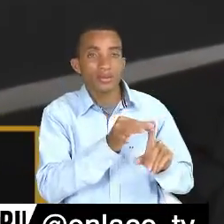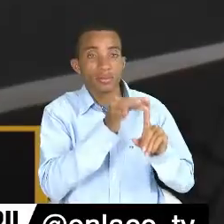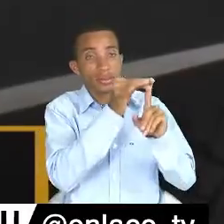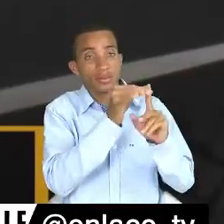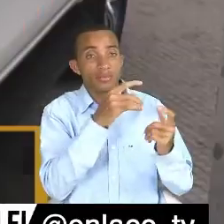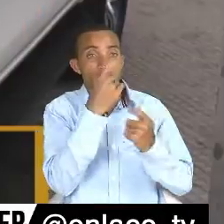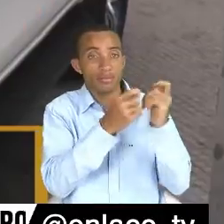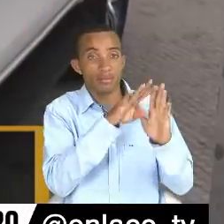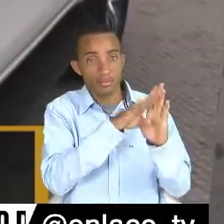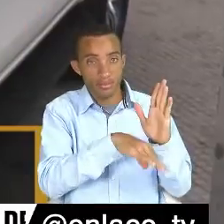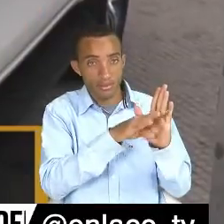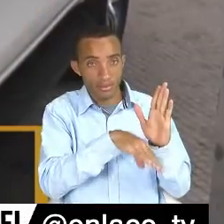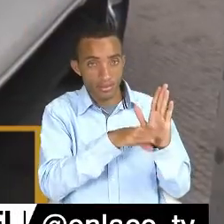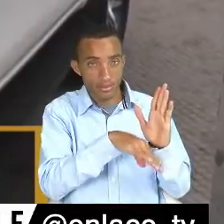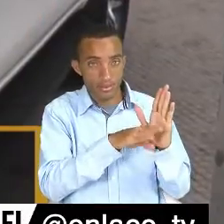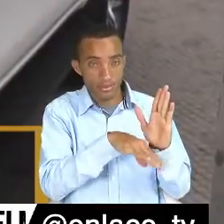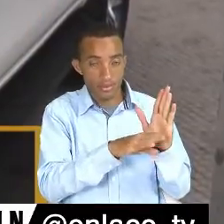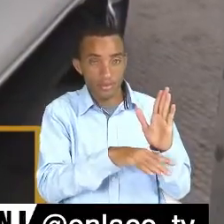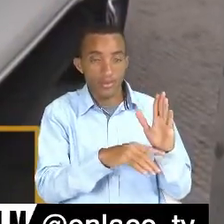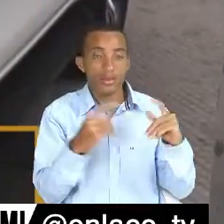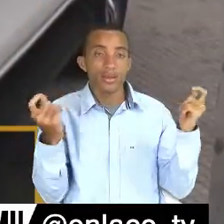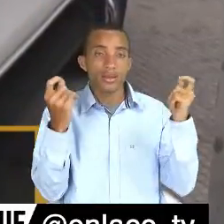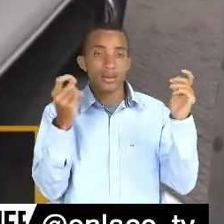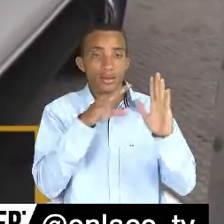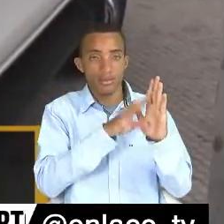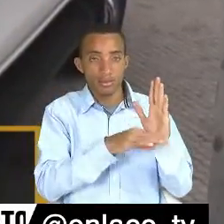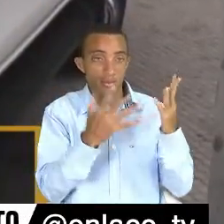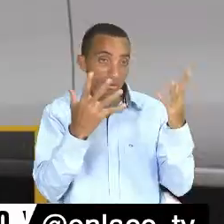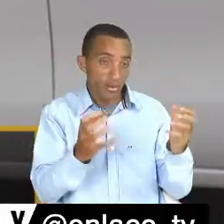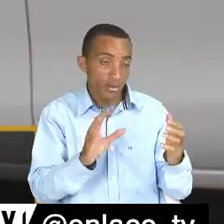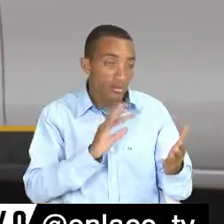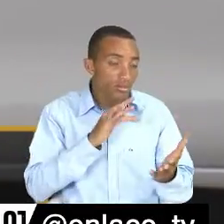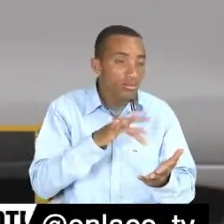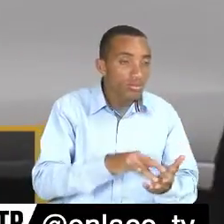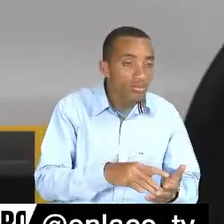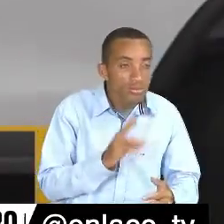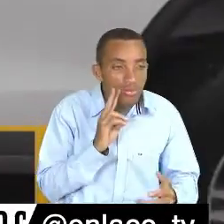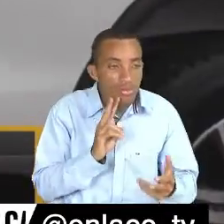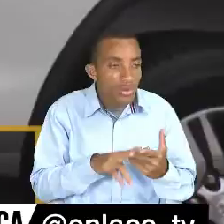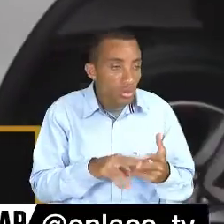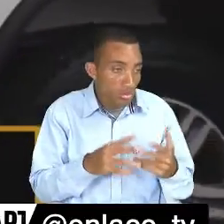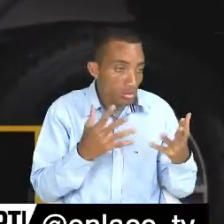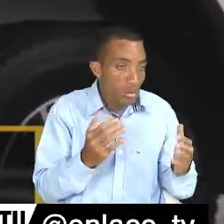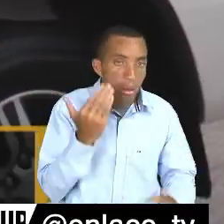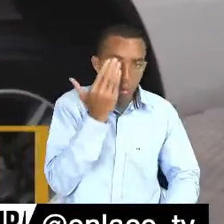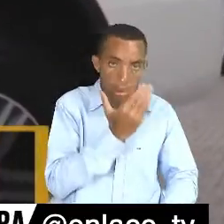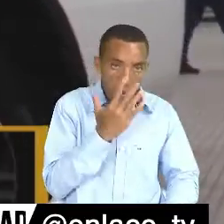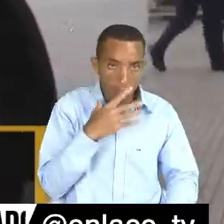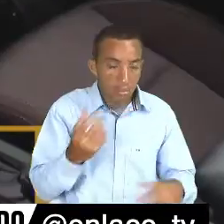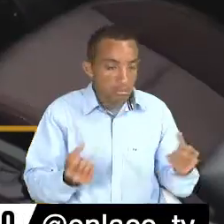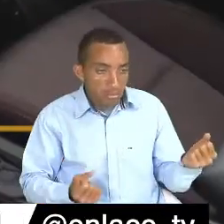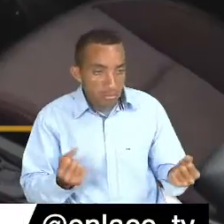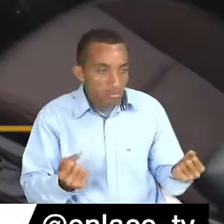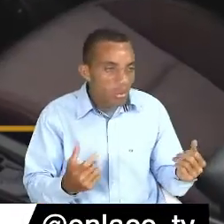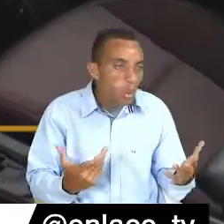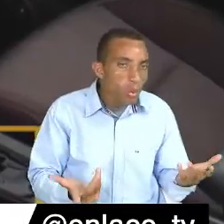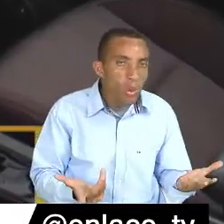para que el cliente Toyota quiera conocer la marca, quiera enamorarse, quiera probar un vehículo Toyota y saber la sensación de lo que